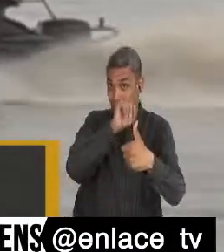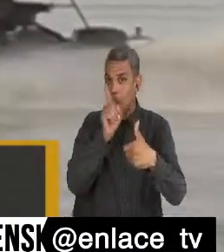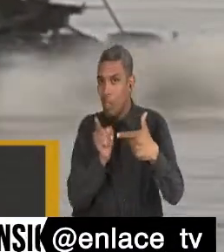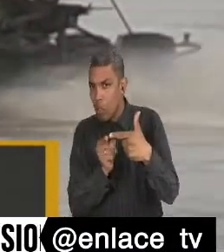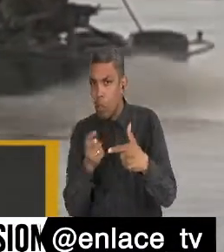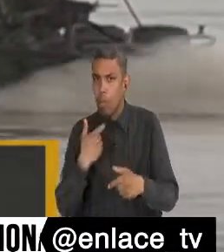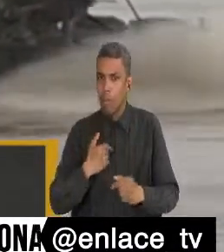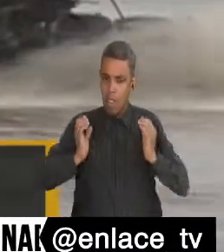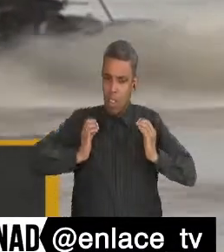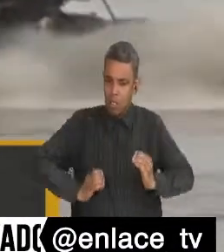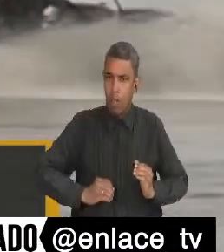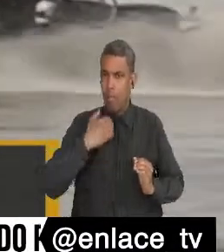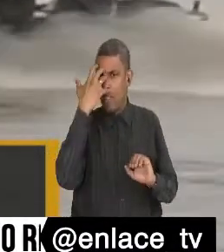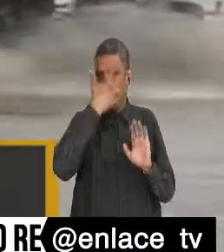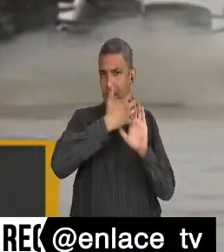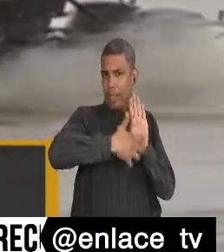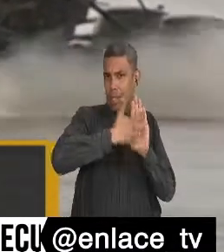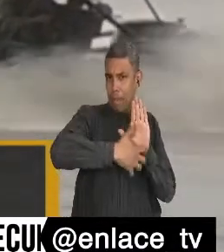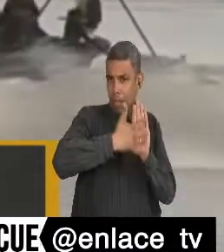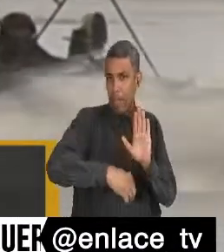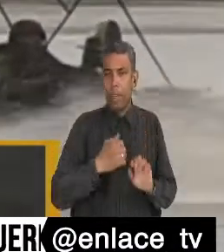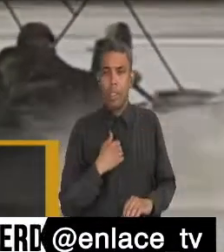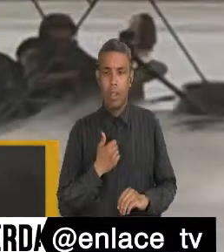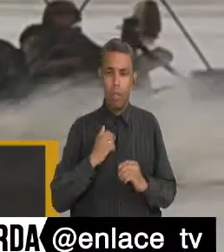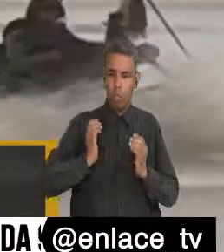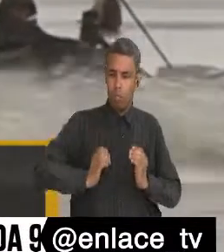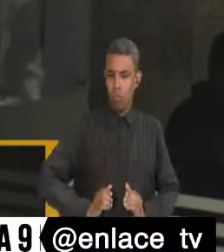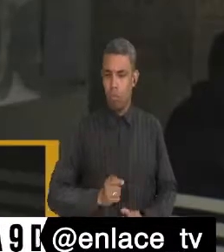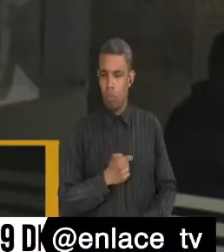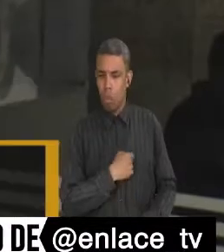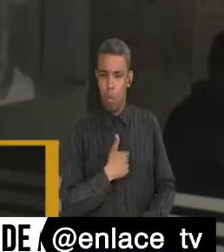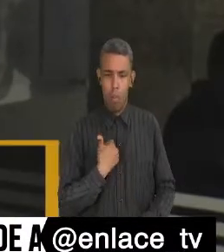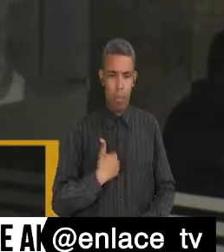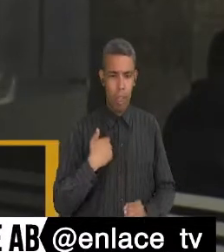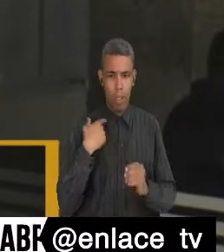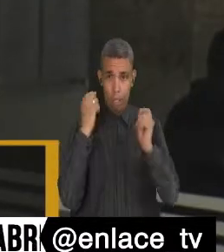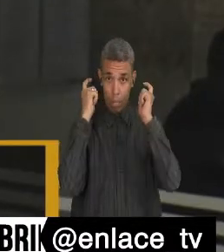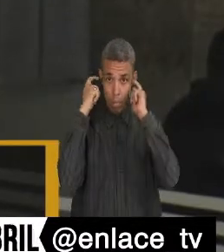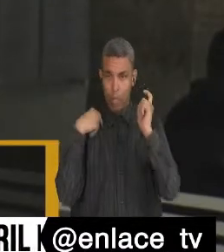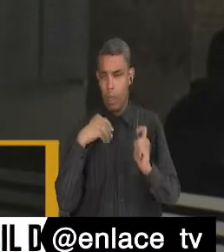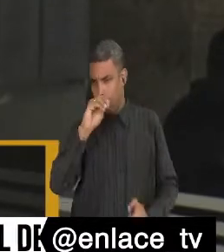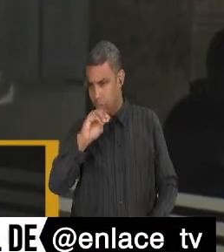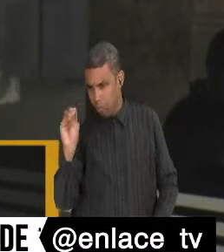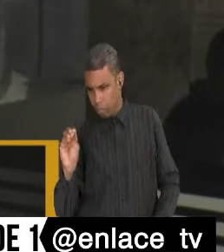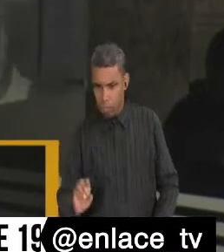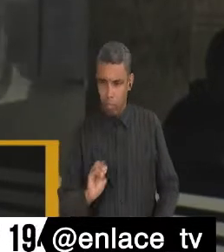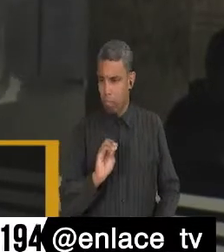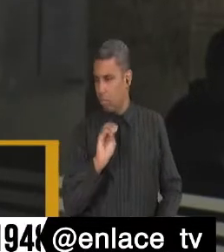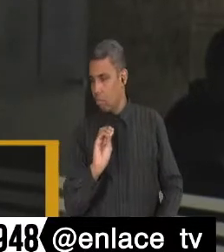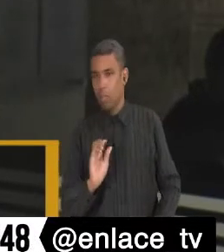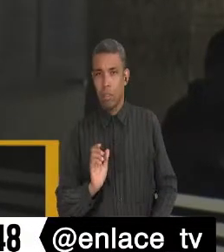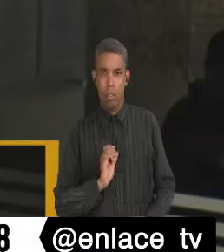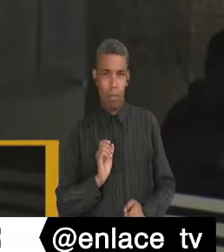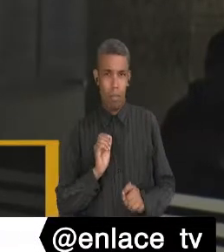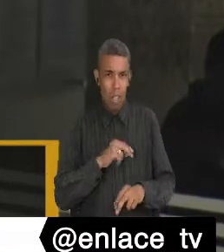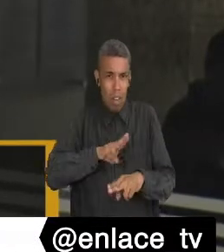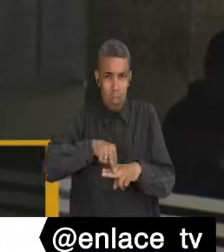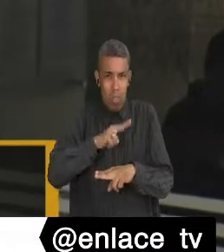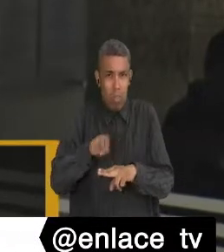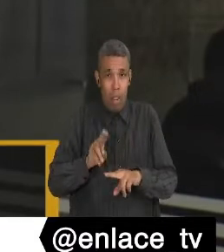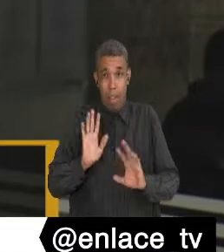ingresar. Son unos exámenes de rigor, pero no es nada del otro mundo, es algo normal. Pero tenemos